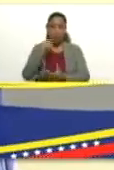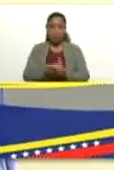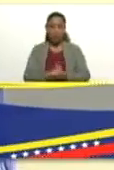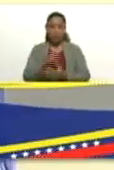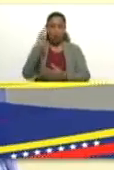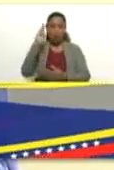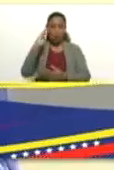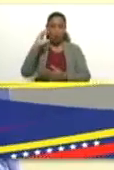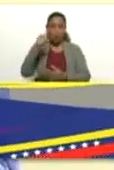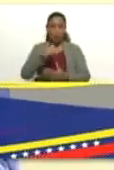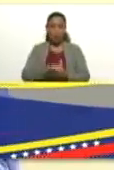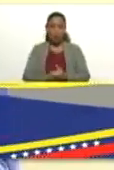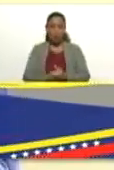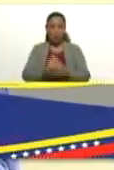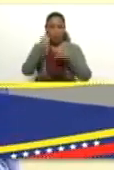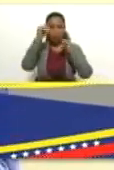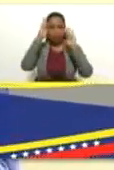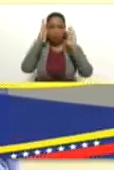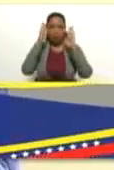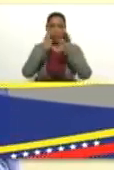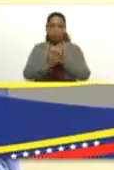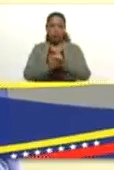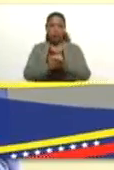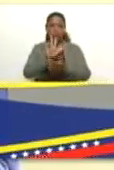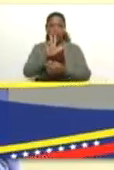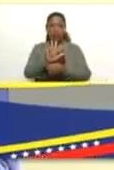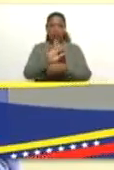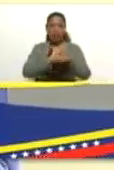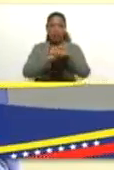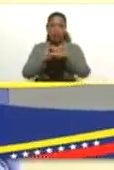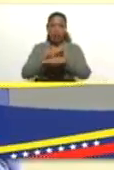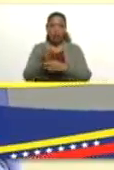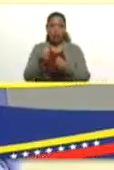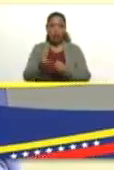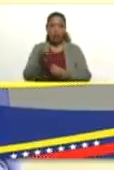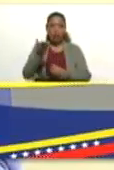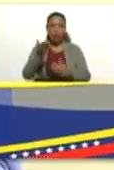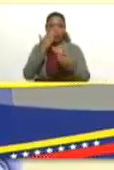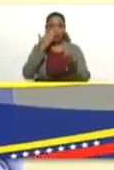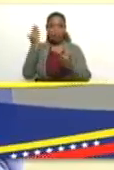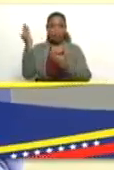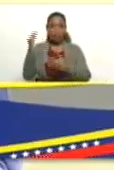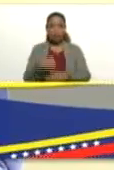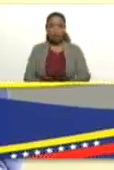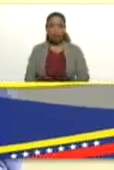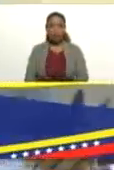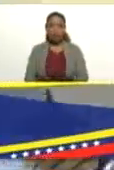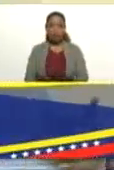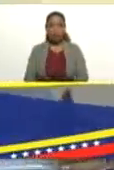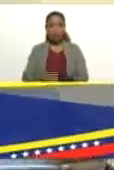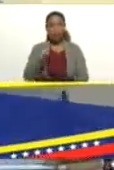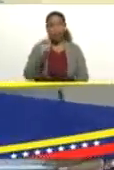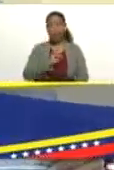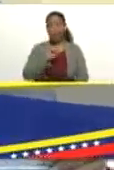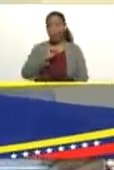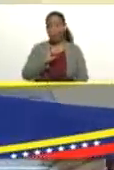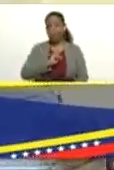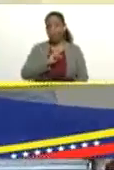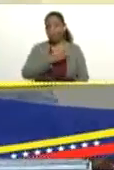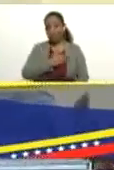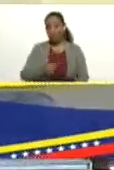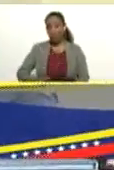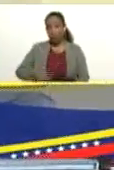UH. Atención, para estos tres anuncios muy importantes. Adelante, ministro, por favor. Sí, mi comandante presidente,